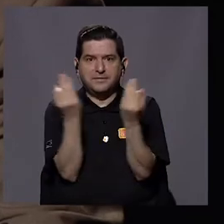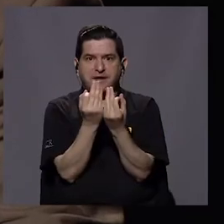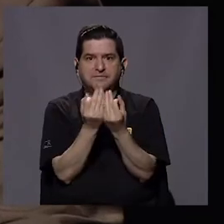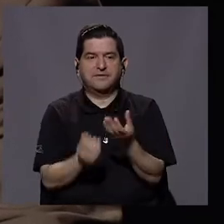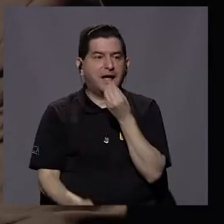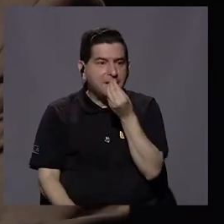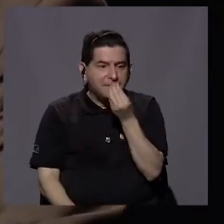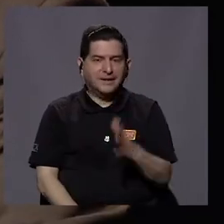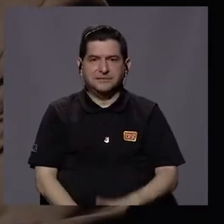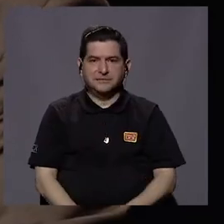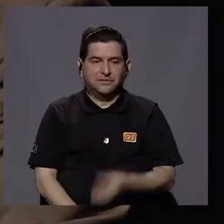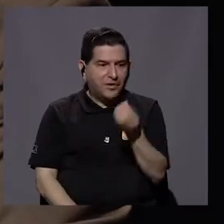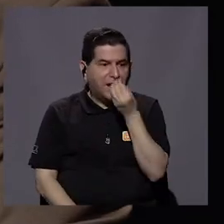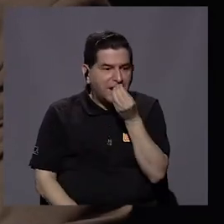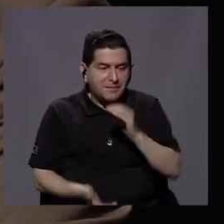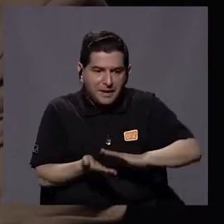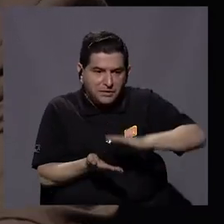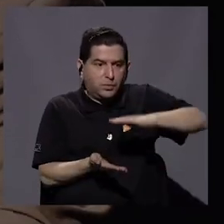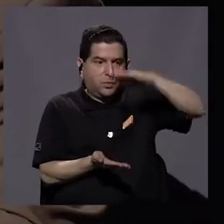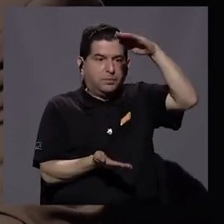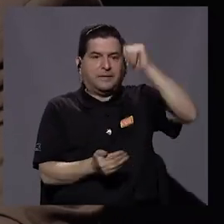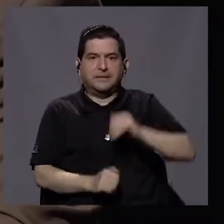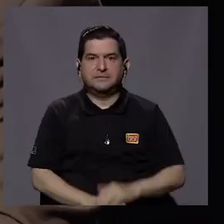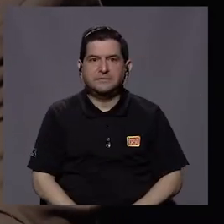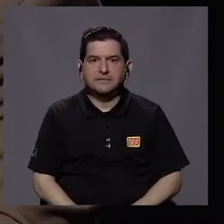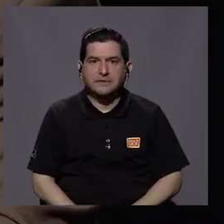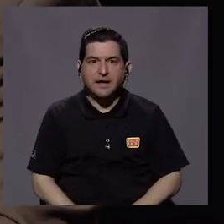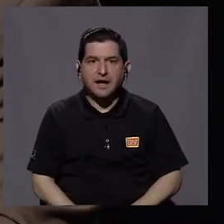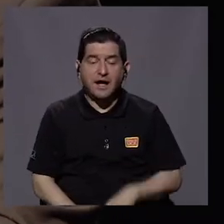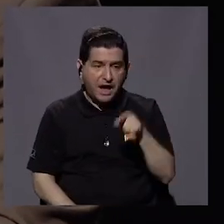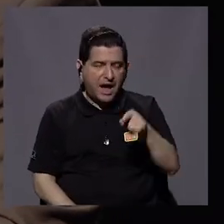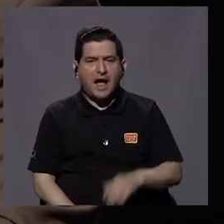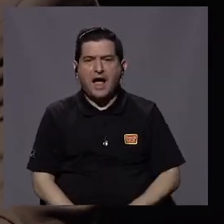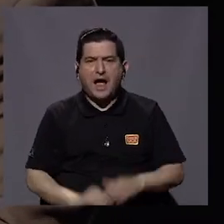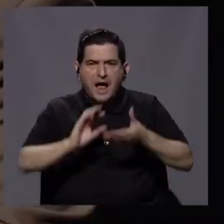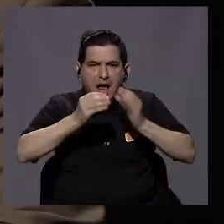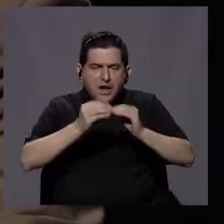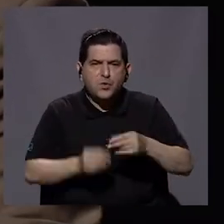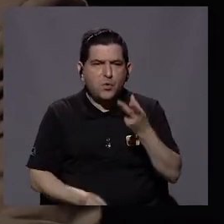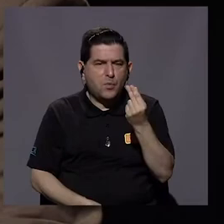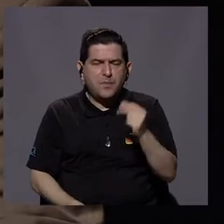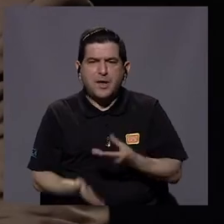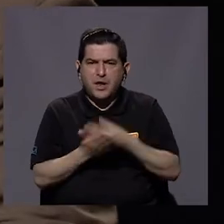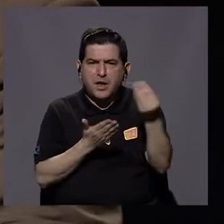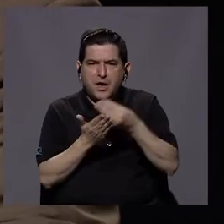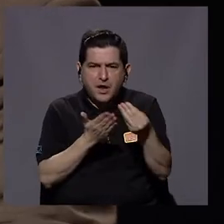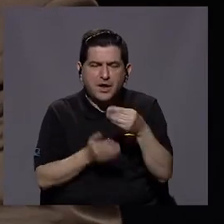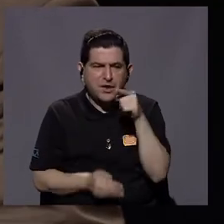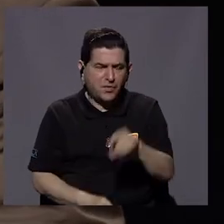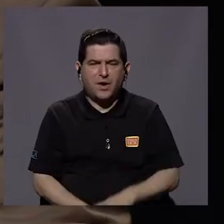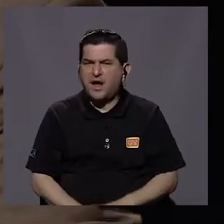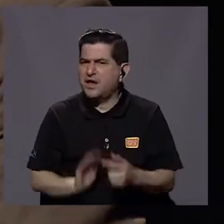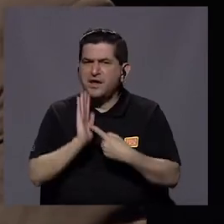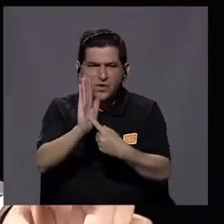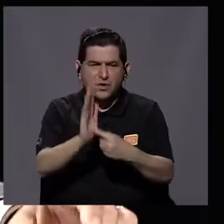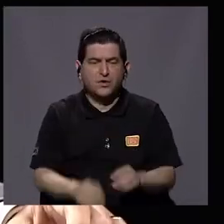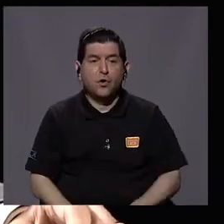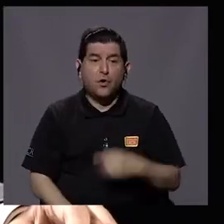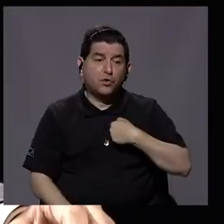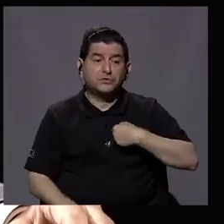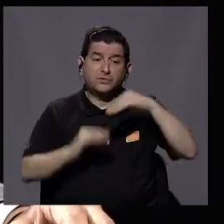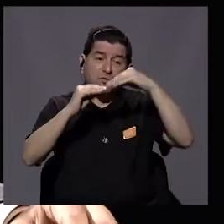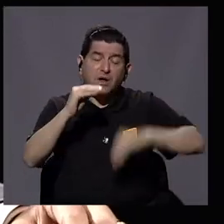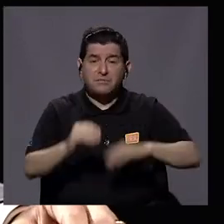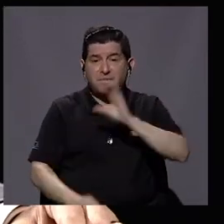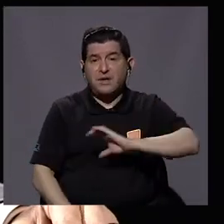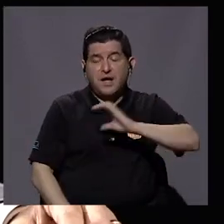familias es en alimentos. Si los alimentos crecen, obviamente el índice de precios al consumidor no se ve reflejado. Entonces yo tengo acceso a menos alimentos o a alimentos de